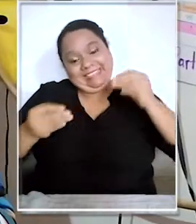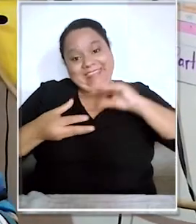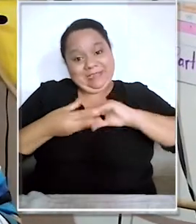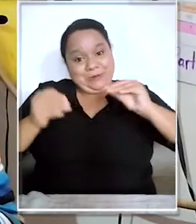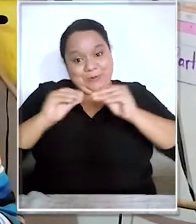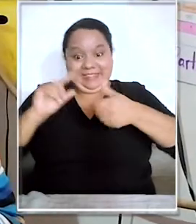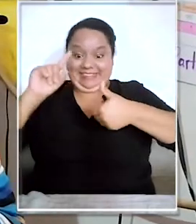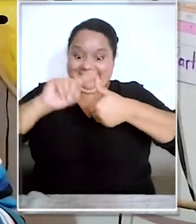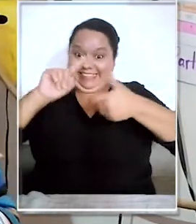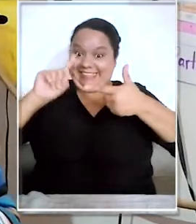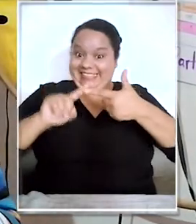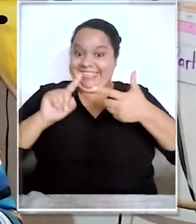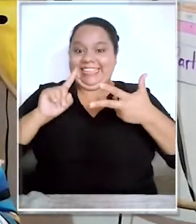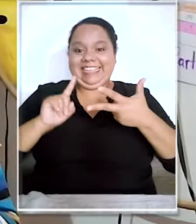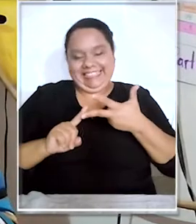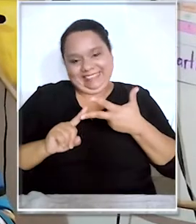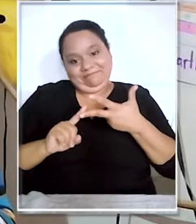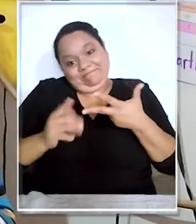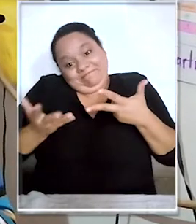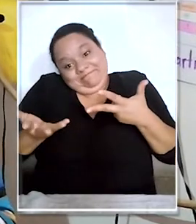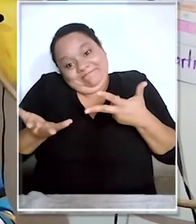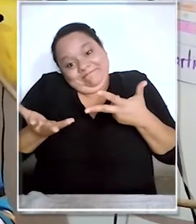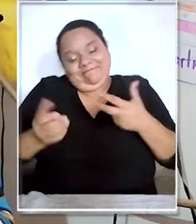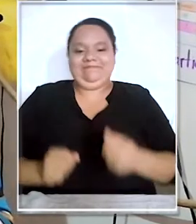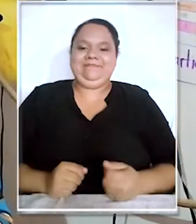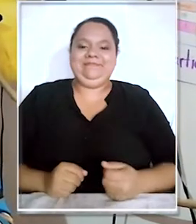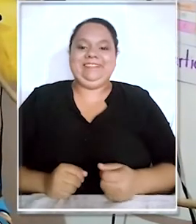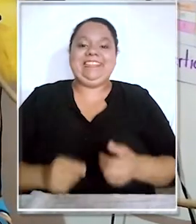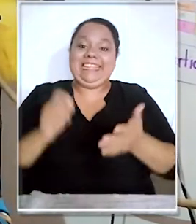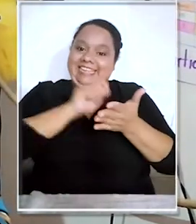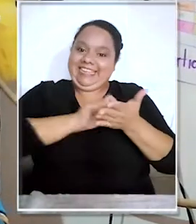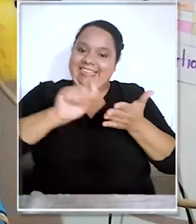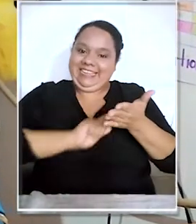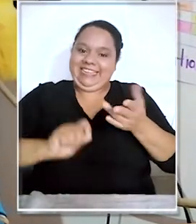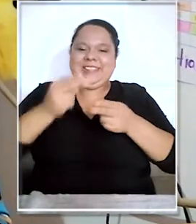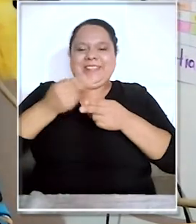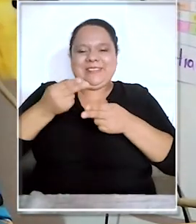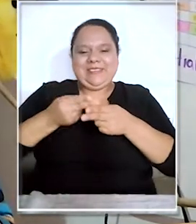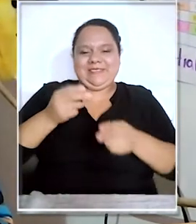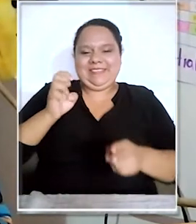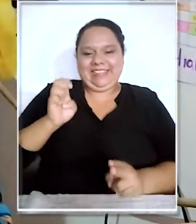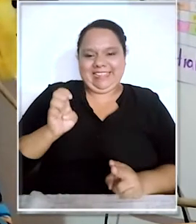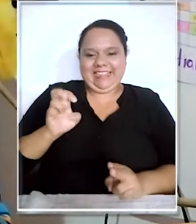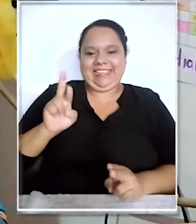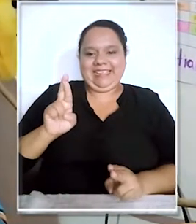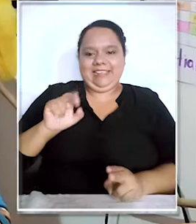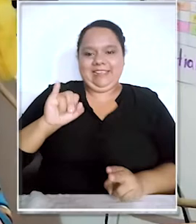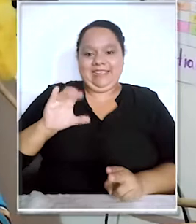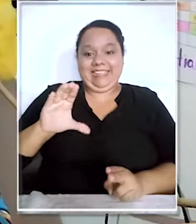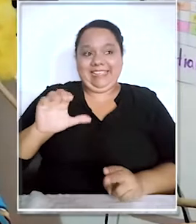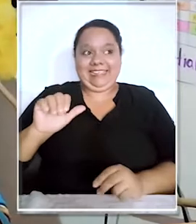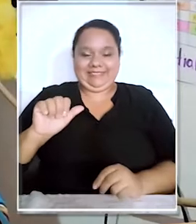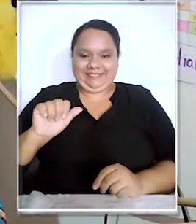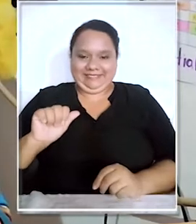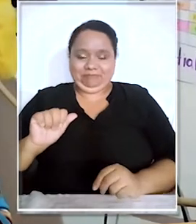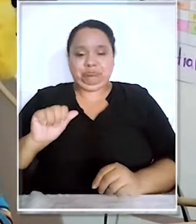Chequeque, del Chucho y del Cuche. Dicho y escrito por Erika Noemí Domínguez.